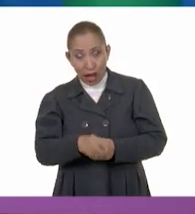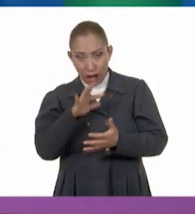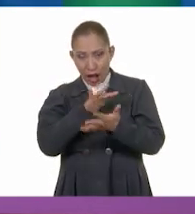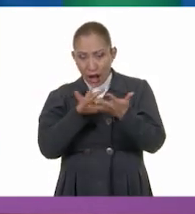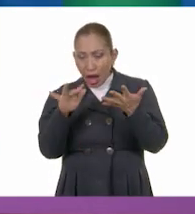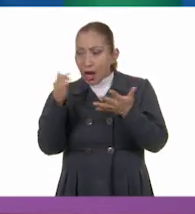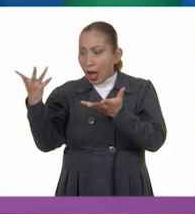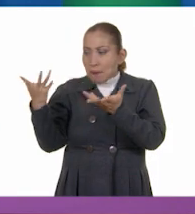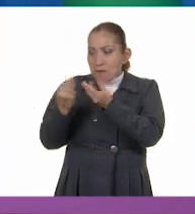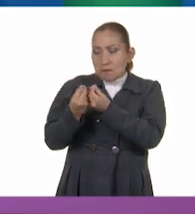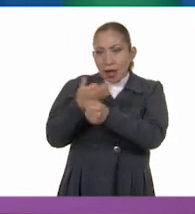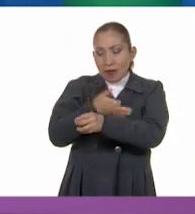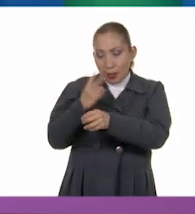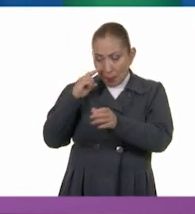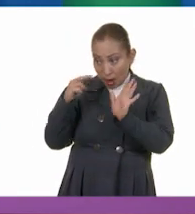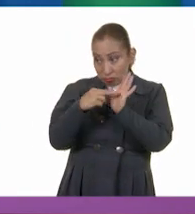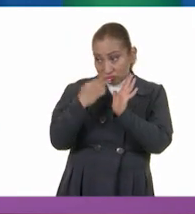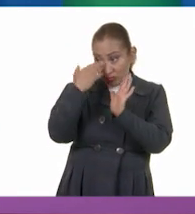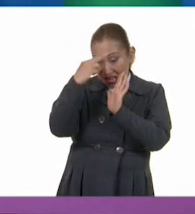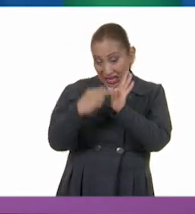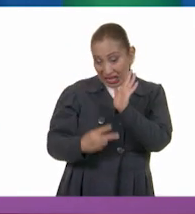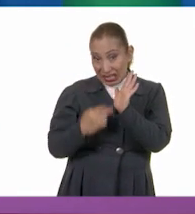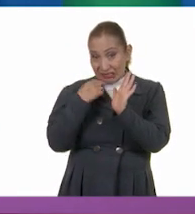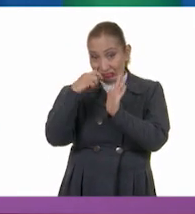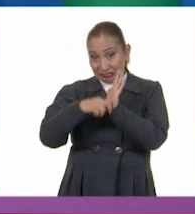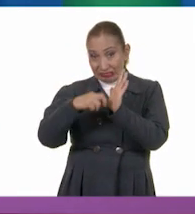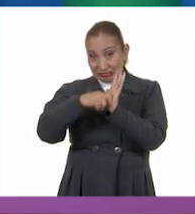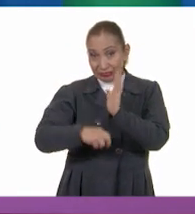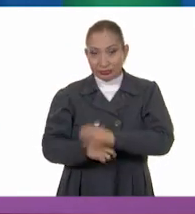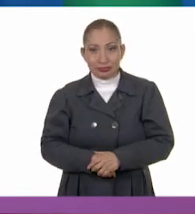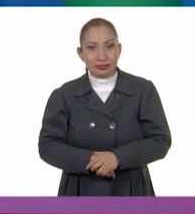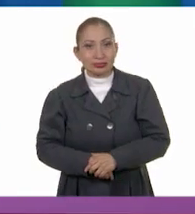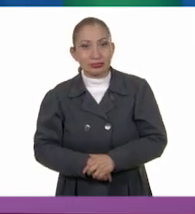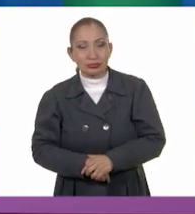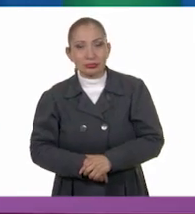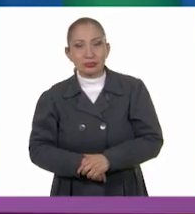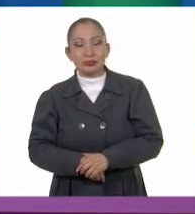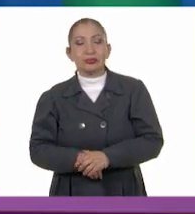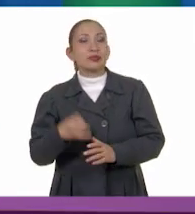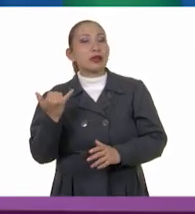leerlas con alguien de su familia para que les ayude a mejorarlas. Y